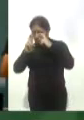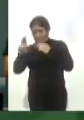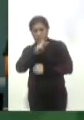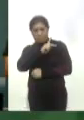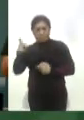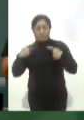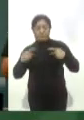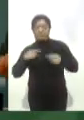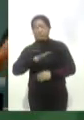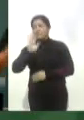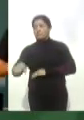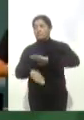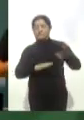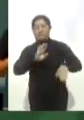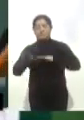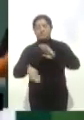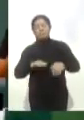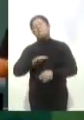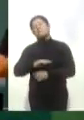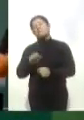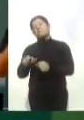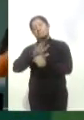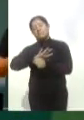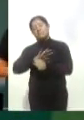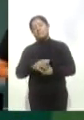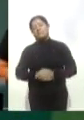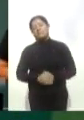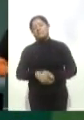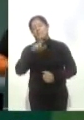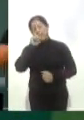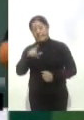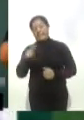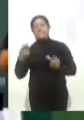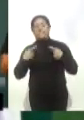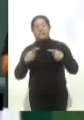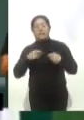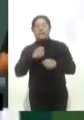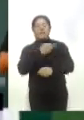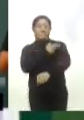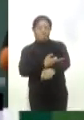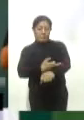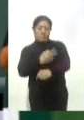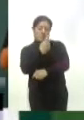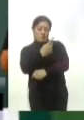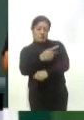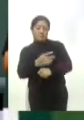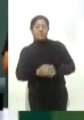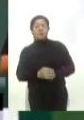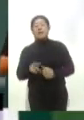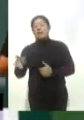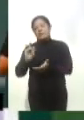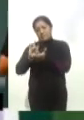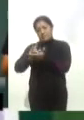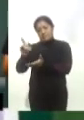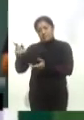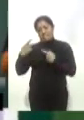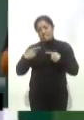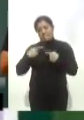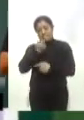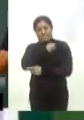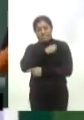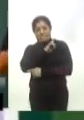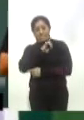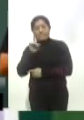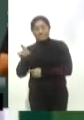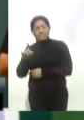que han perdido la vida por la pandemia de coronavirus, así como para los familiares de las víctimas y en agradecimiento a personal de salud que no se rinde y se sigue